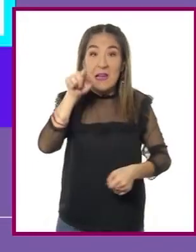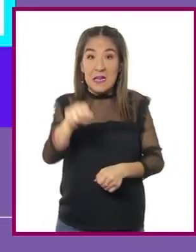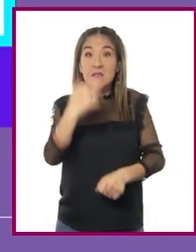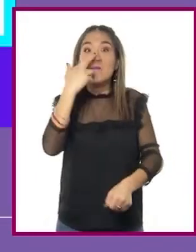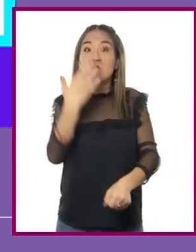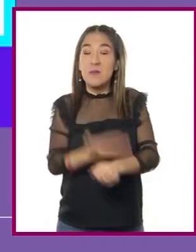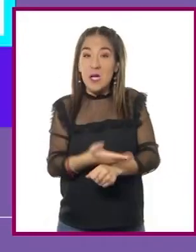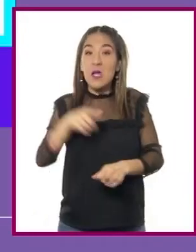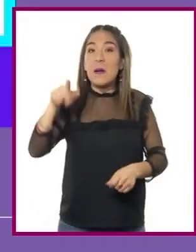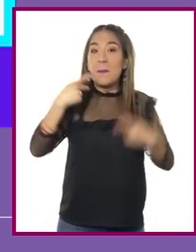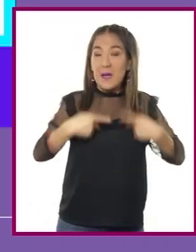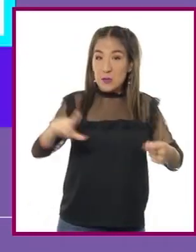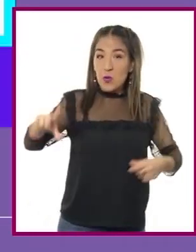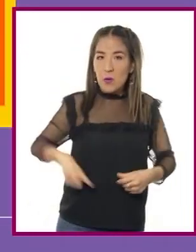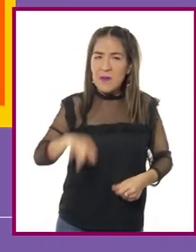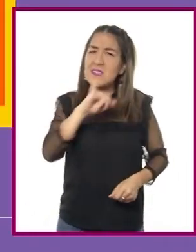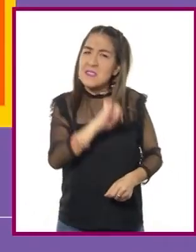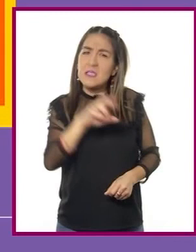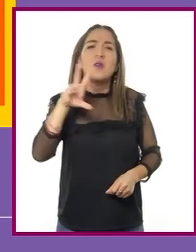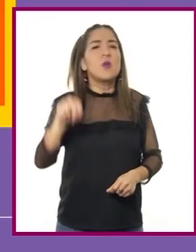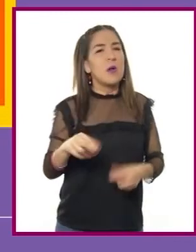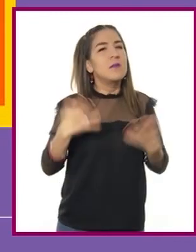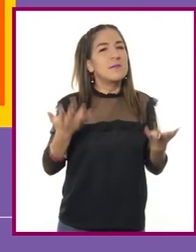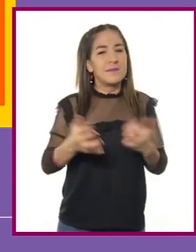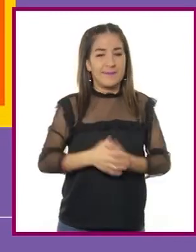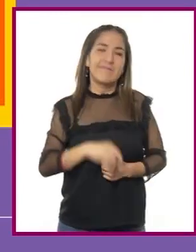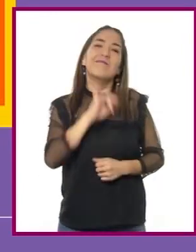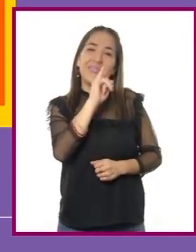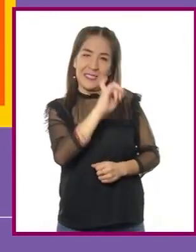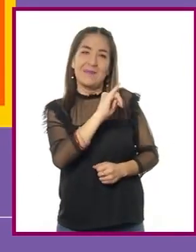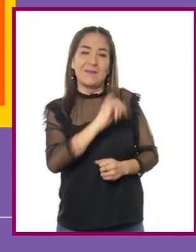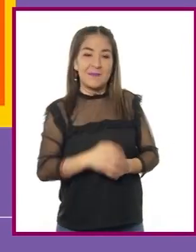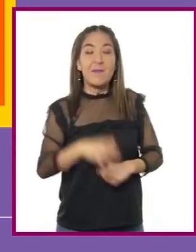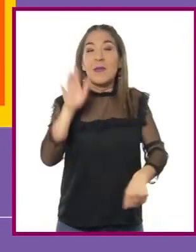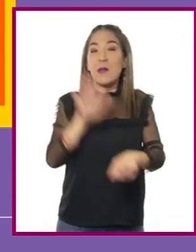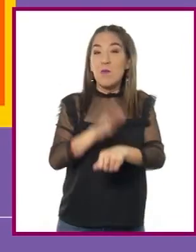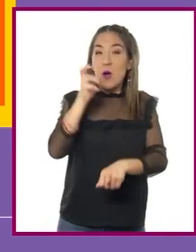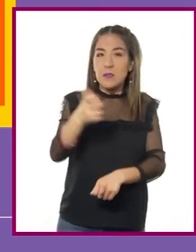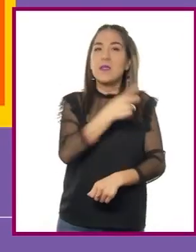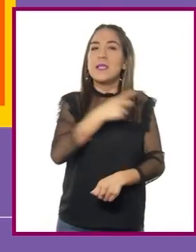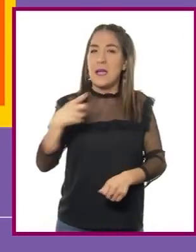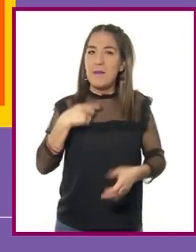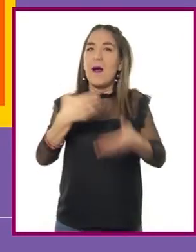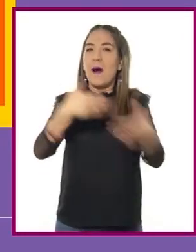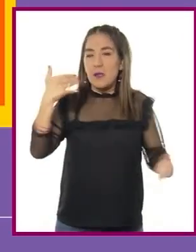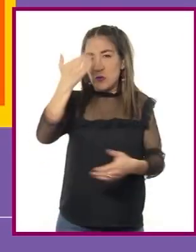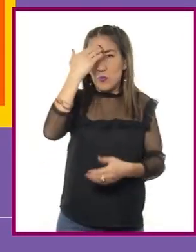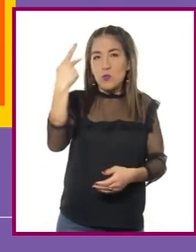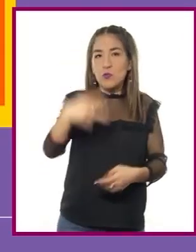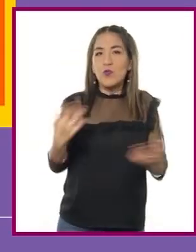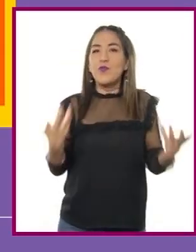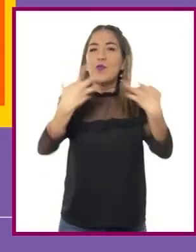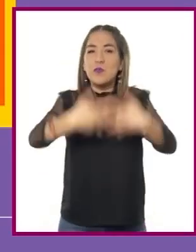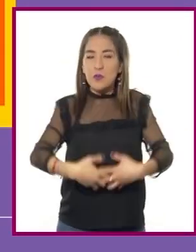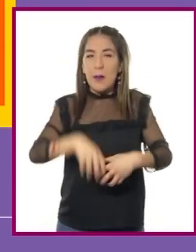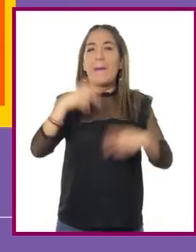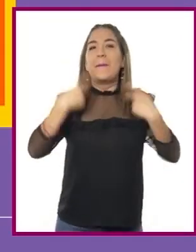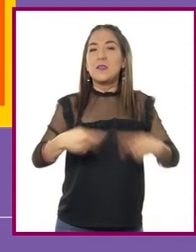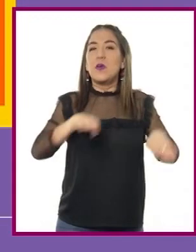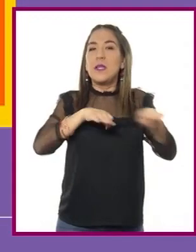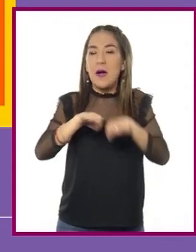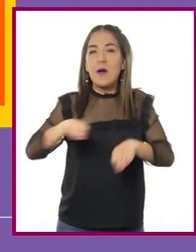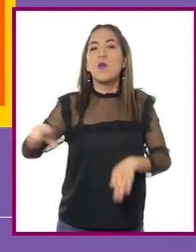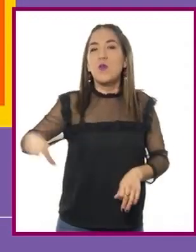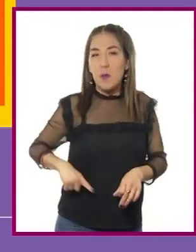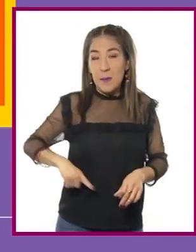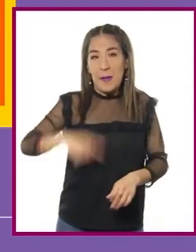servidor público o no? Sí, por eso debemos conocer las funciones de las autoridades para exigir que